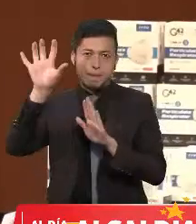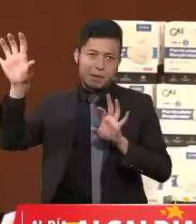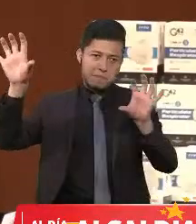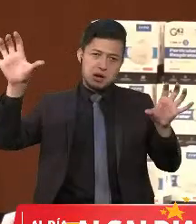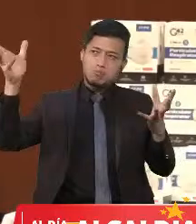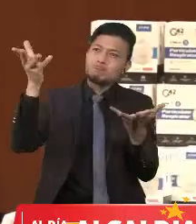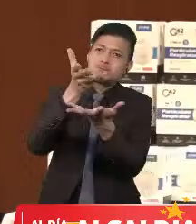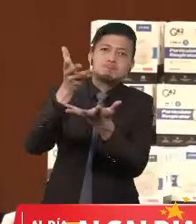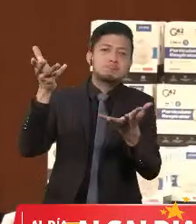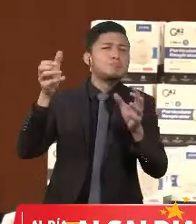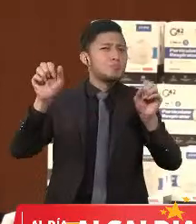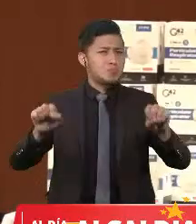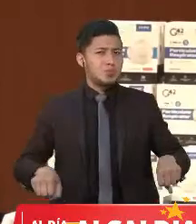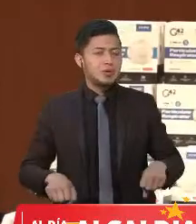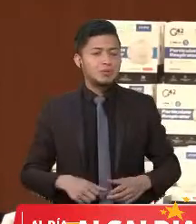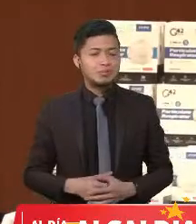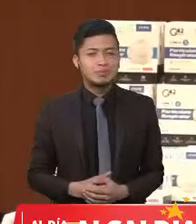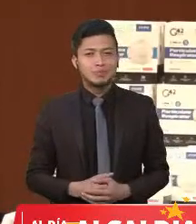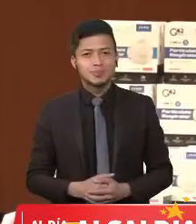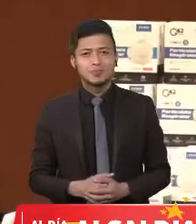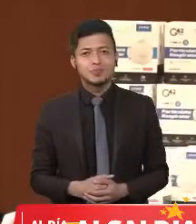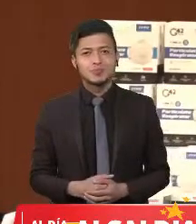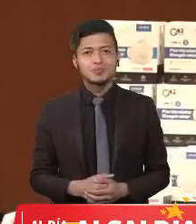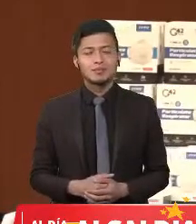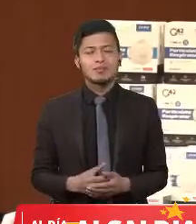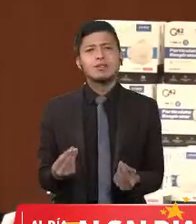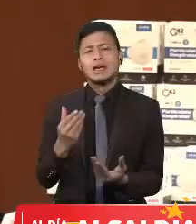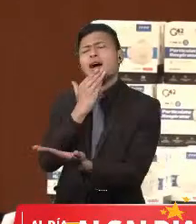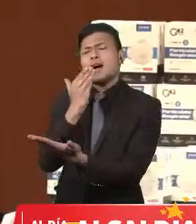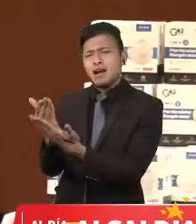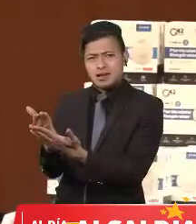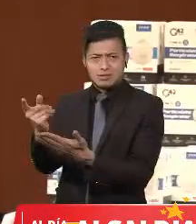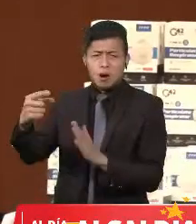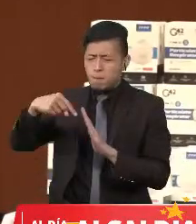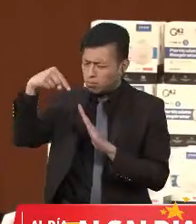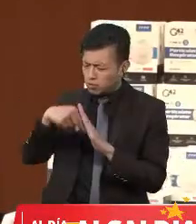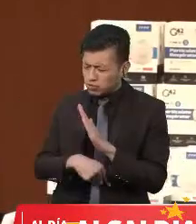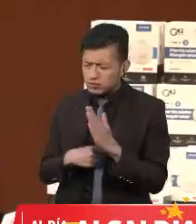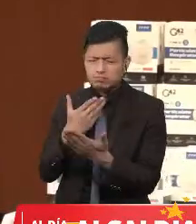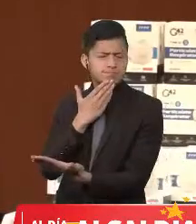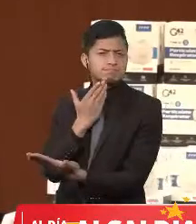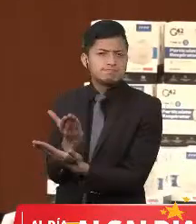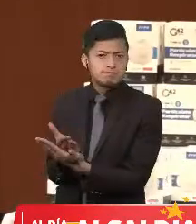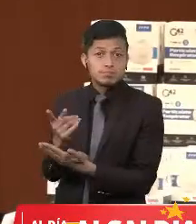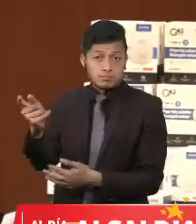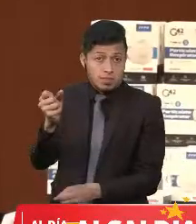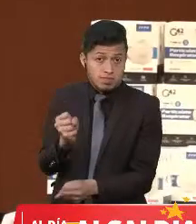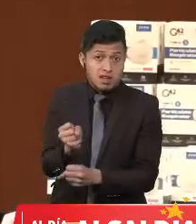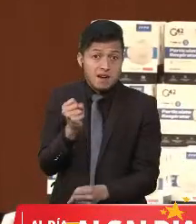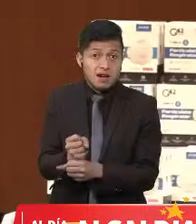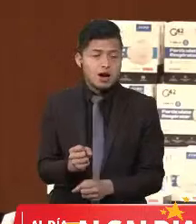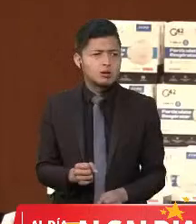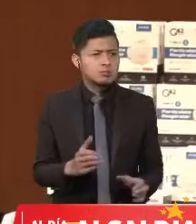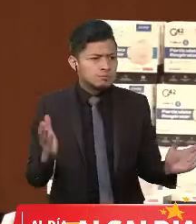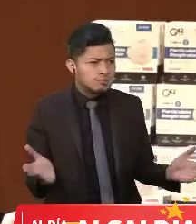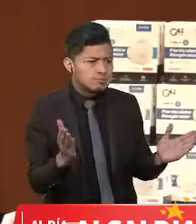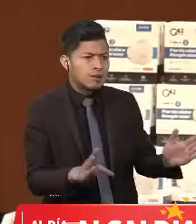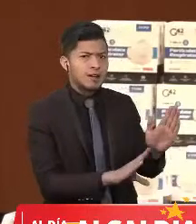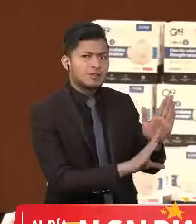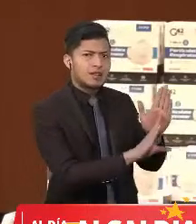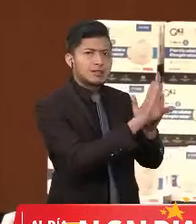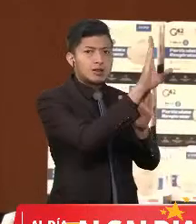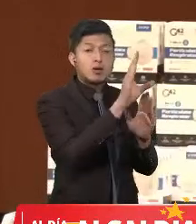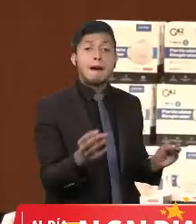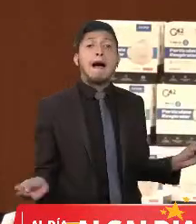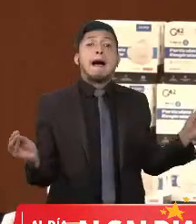nuestros países. Agradecerle profundamente que, además de ese trabajo en pro del desarrollo, hayamos recibido con